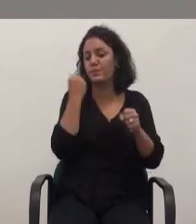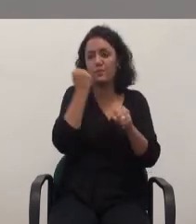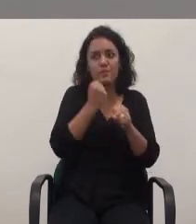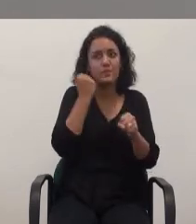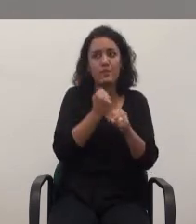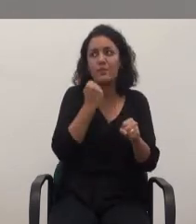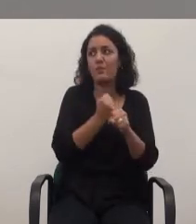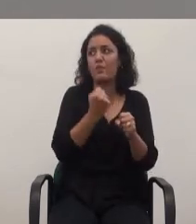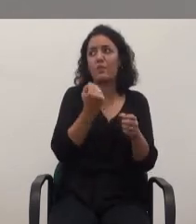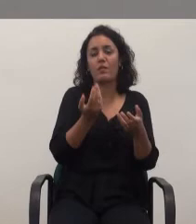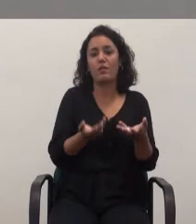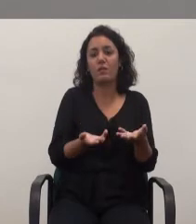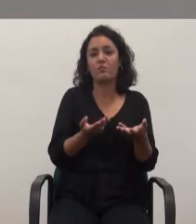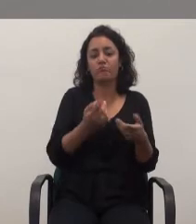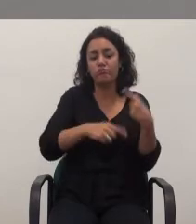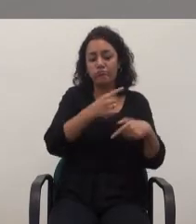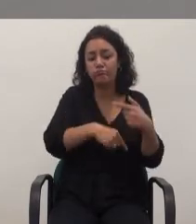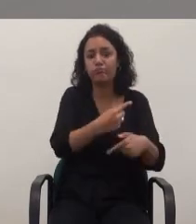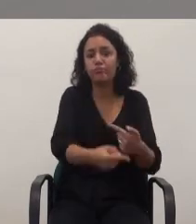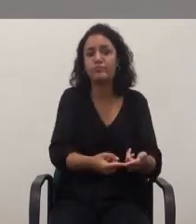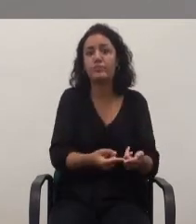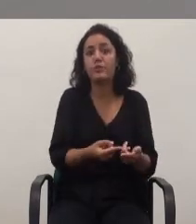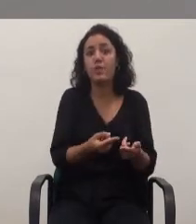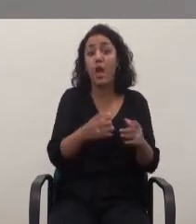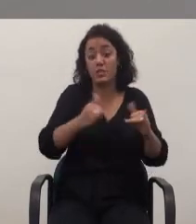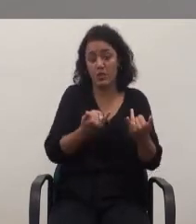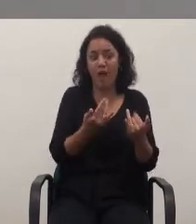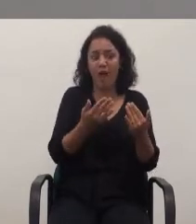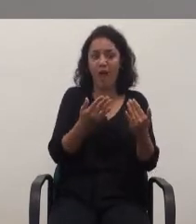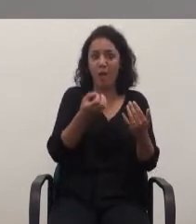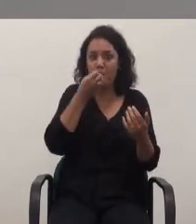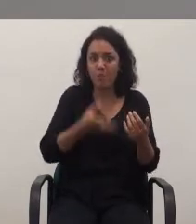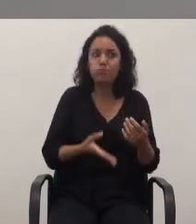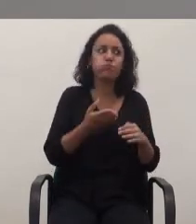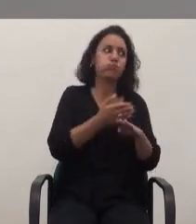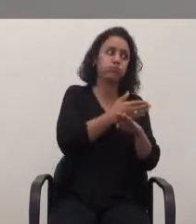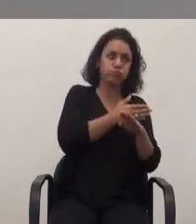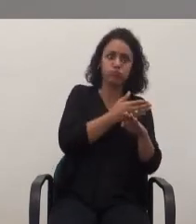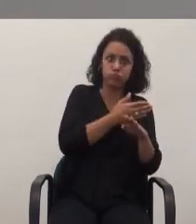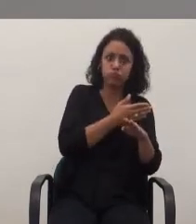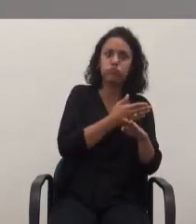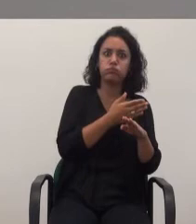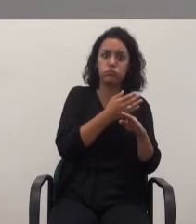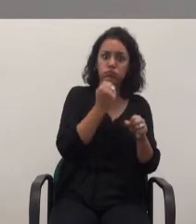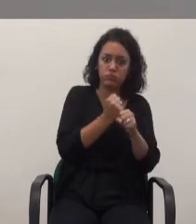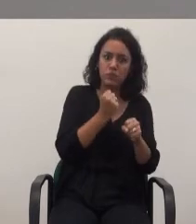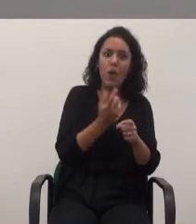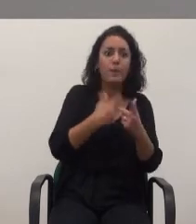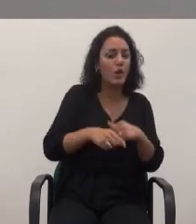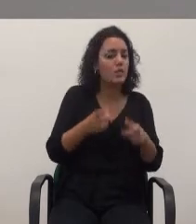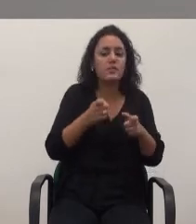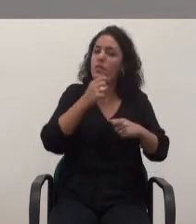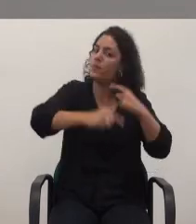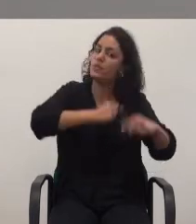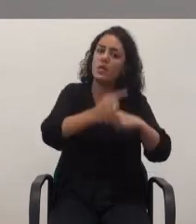pero en algunos casos profundizarlo, con la ANEP o con otros actores que nos van a seguir